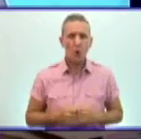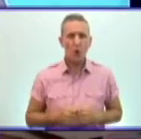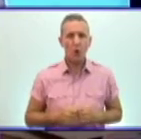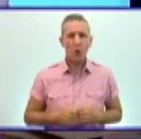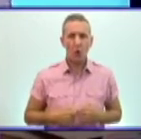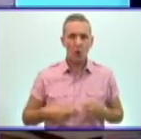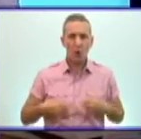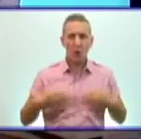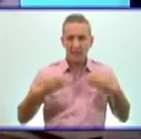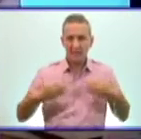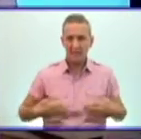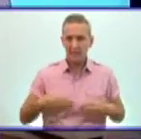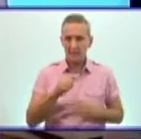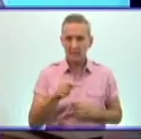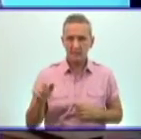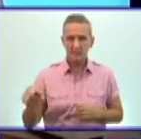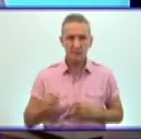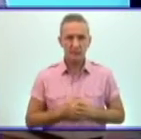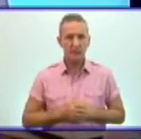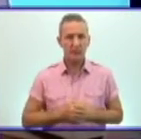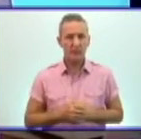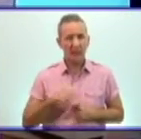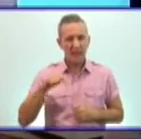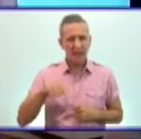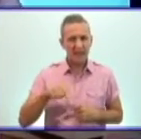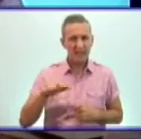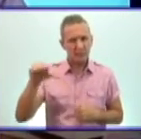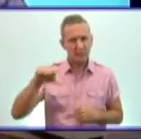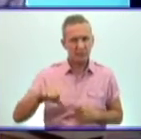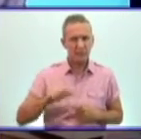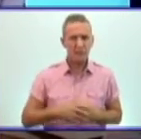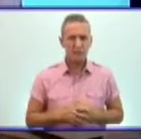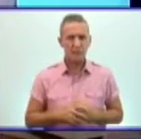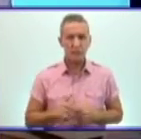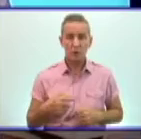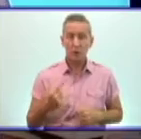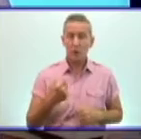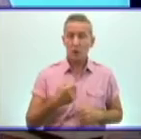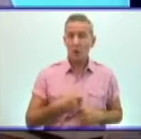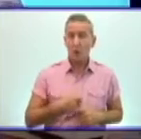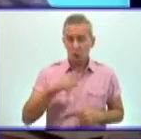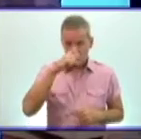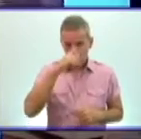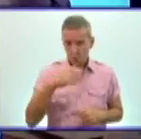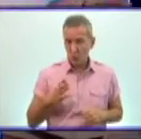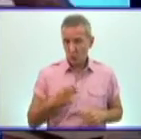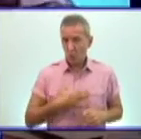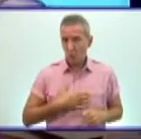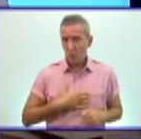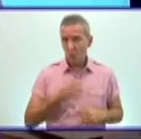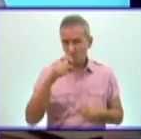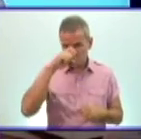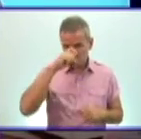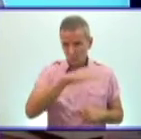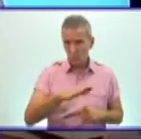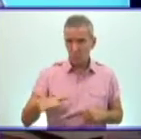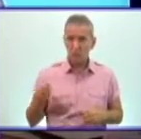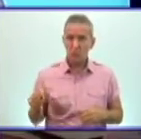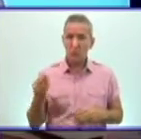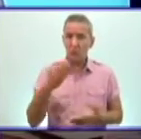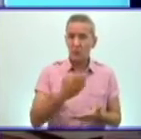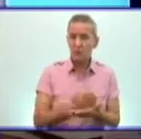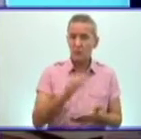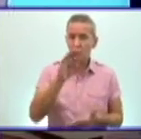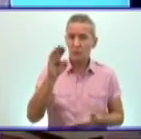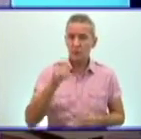médicos cuando van a cumplir una misión determinada, o de nuestros niños cuando van a una escuela de manera gratuita